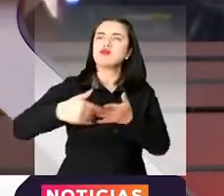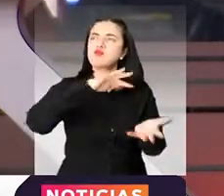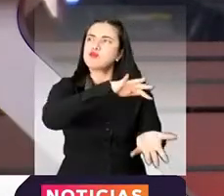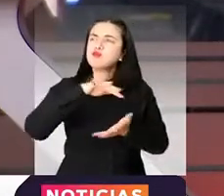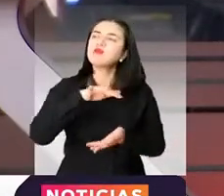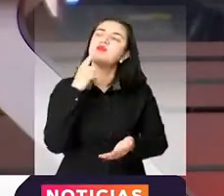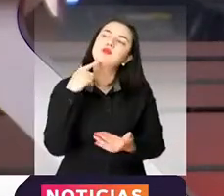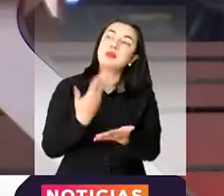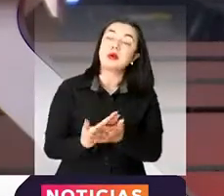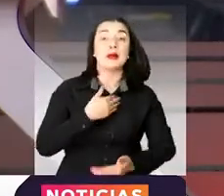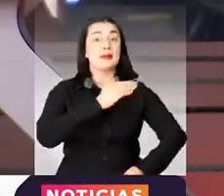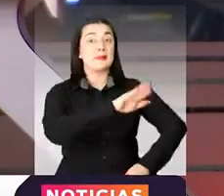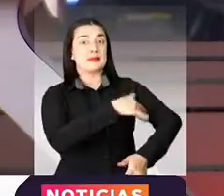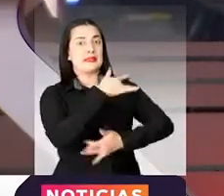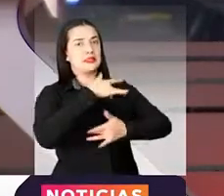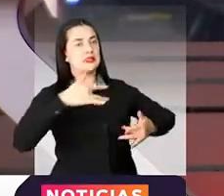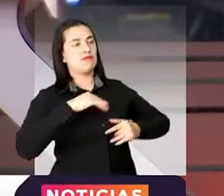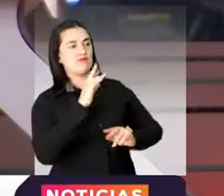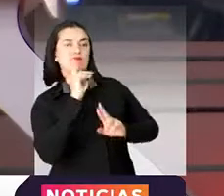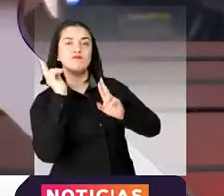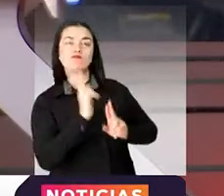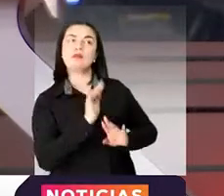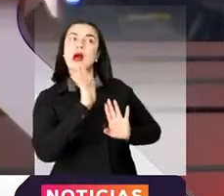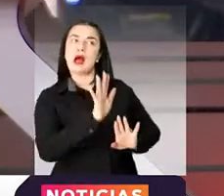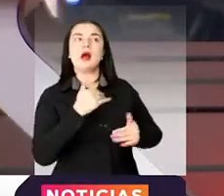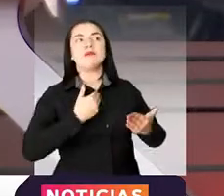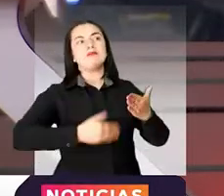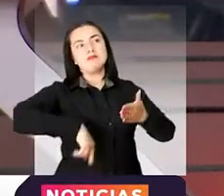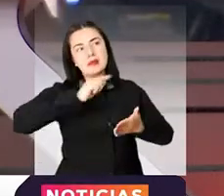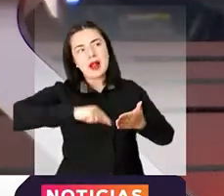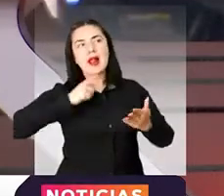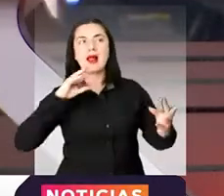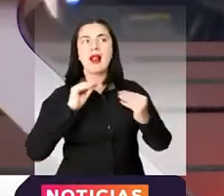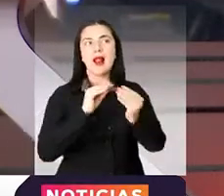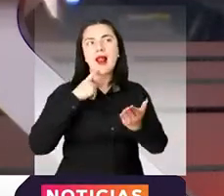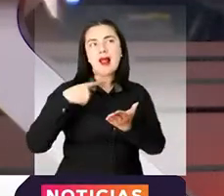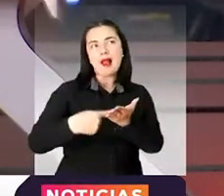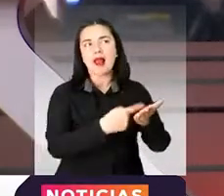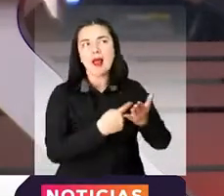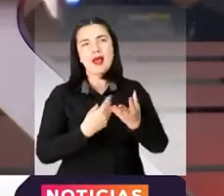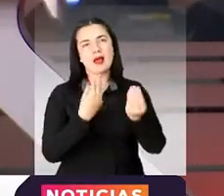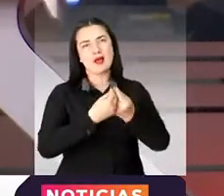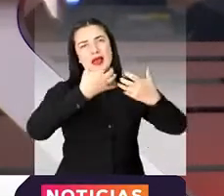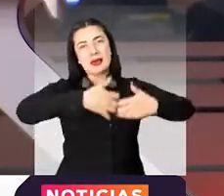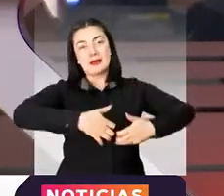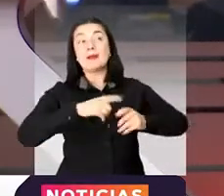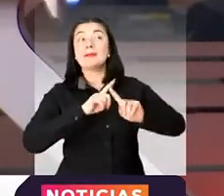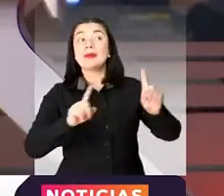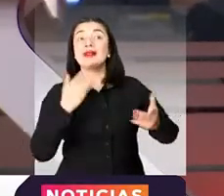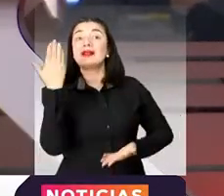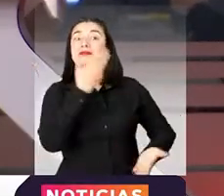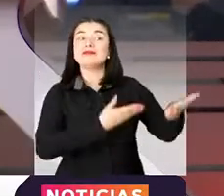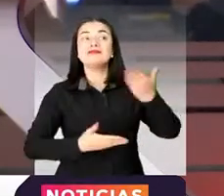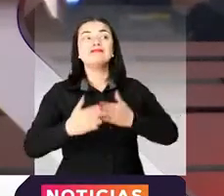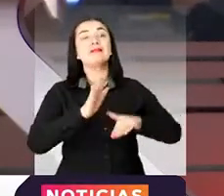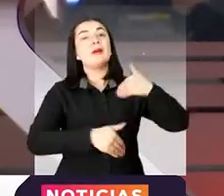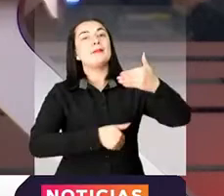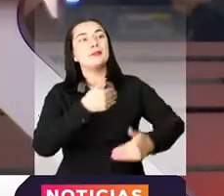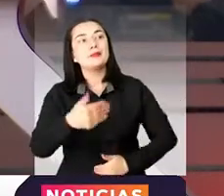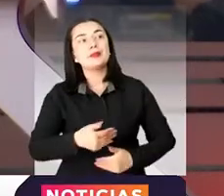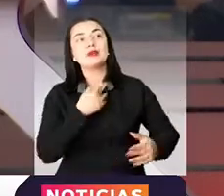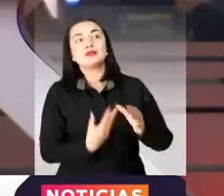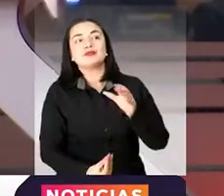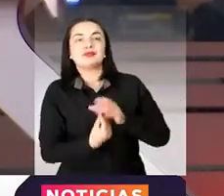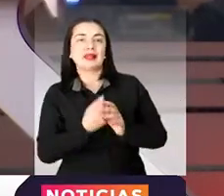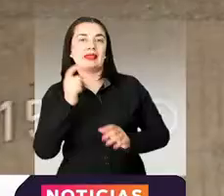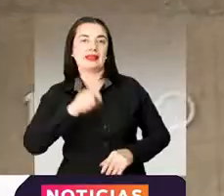el Ministerio de Salud argumentó que se están cerrando negociaciones con las farmacéuticas, pero todo está bajo un proceso de confidencialidad.